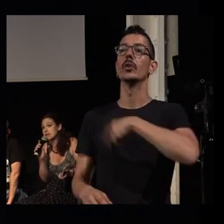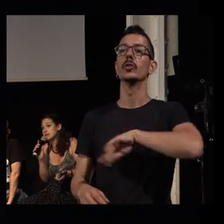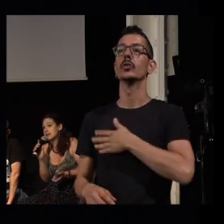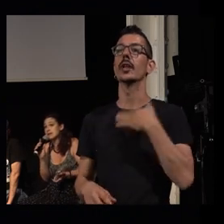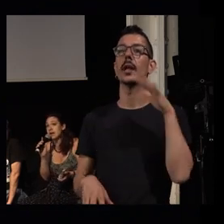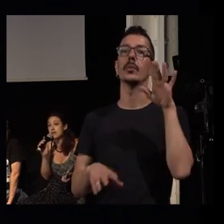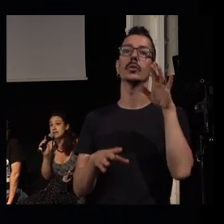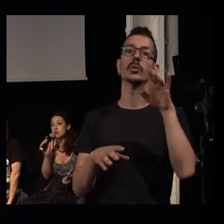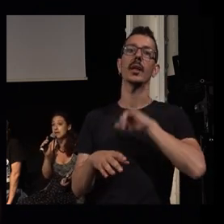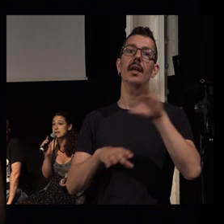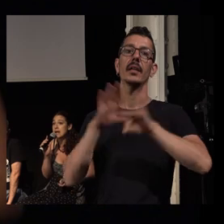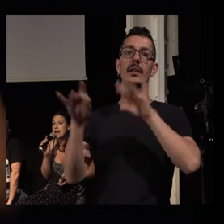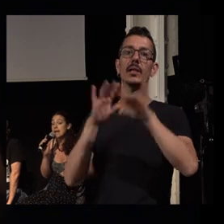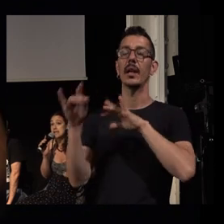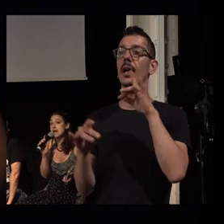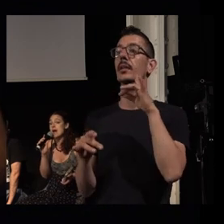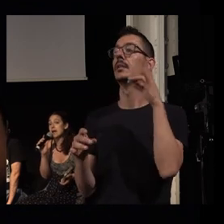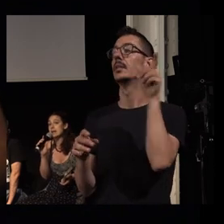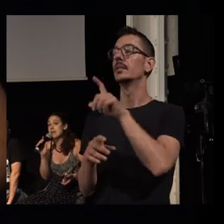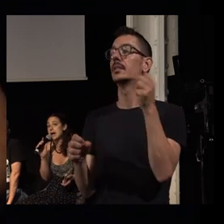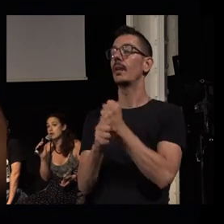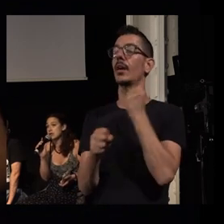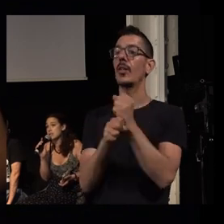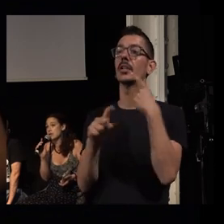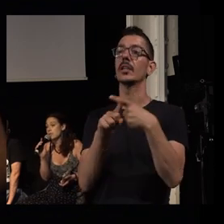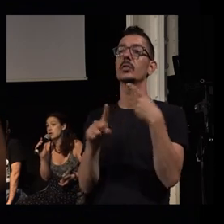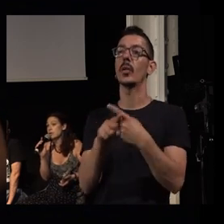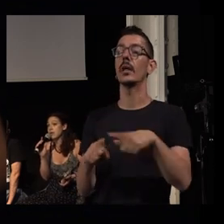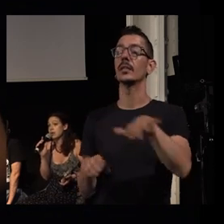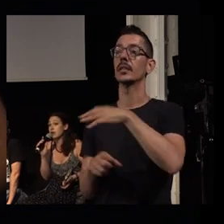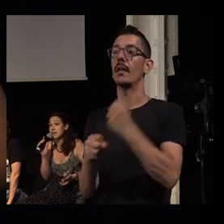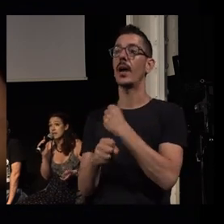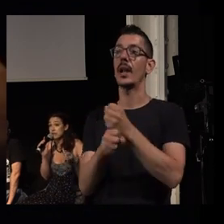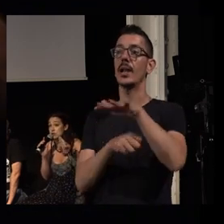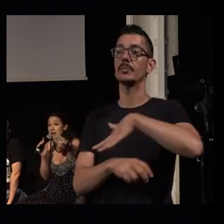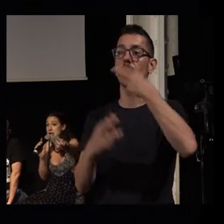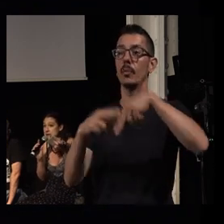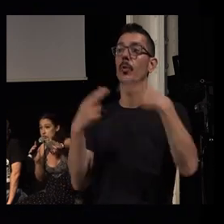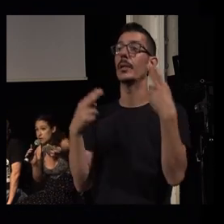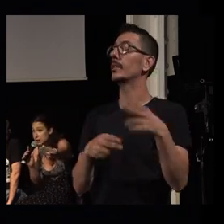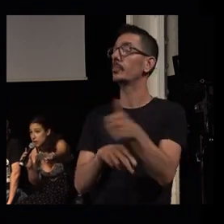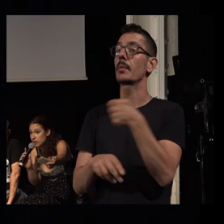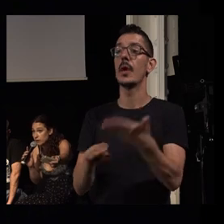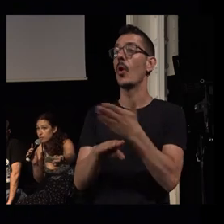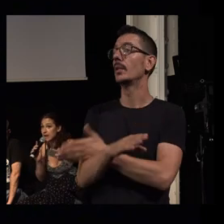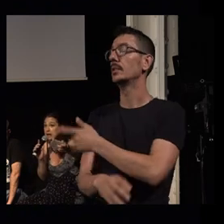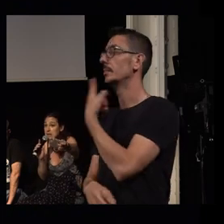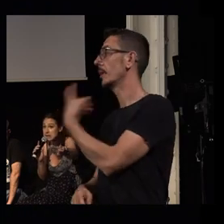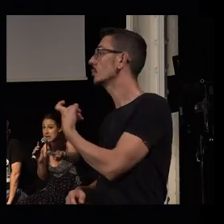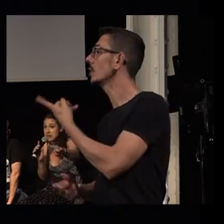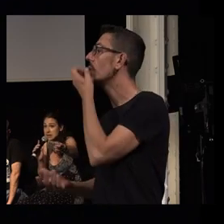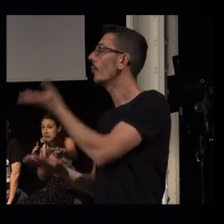las necesidades de las trabajadoras sexuales que están trabajando en espacio público en Barcelona, les dijimos a ellas que nos hicieran un informe